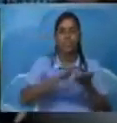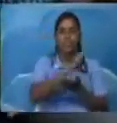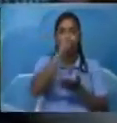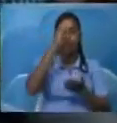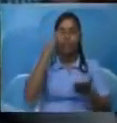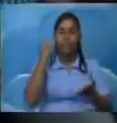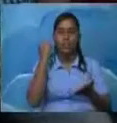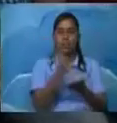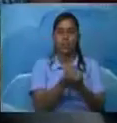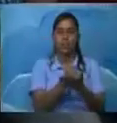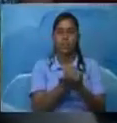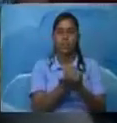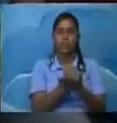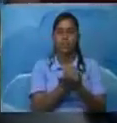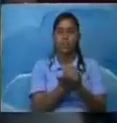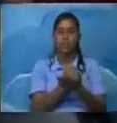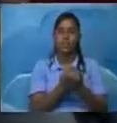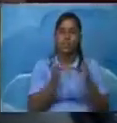Gloria a Dios.